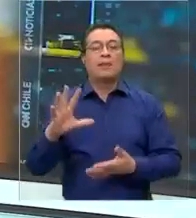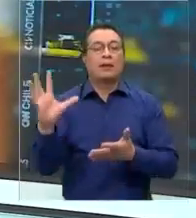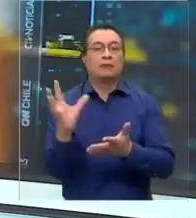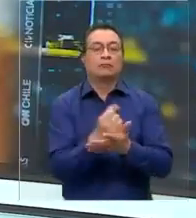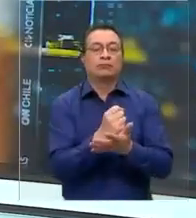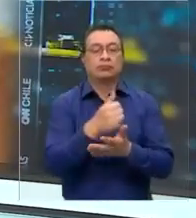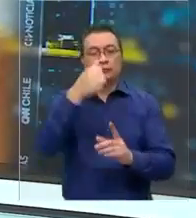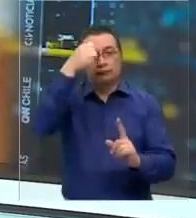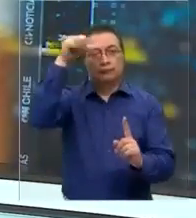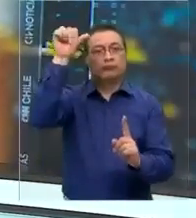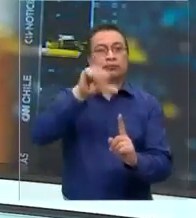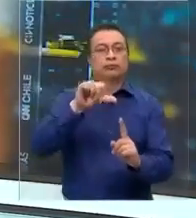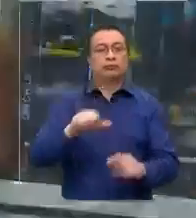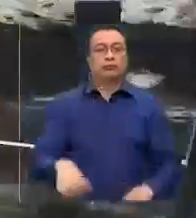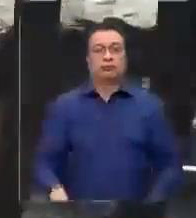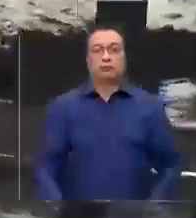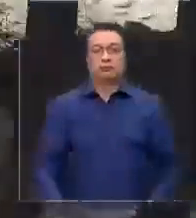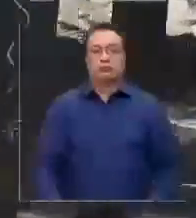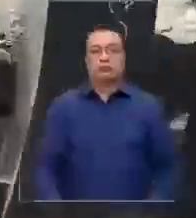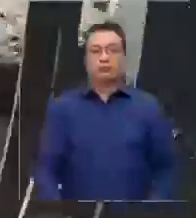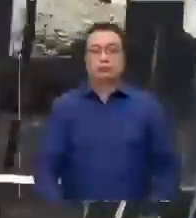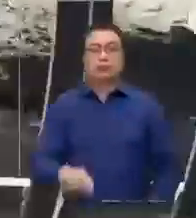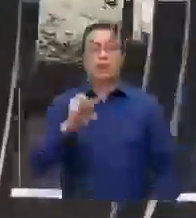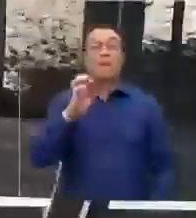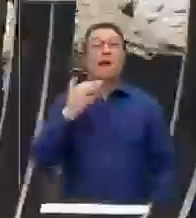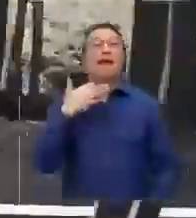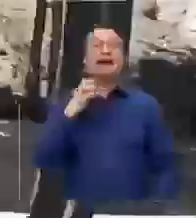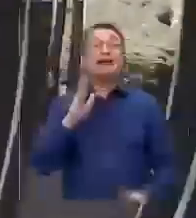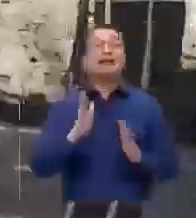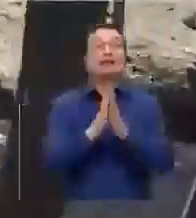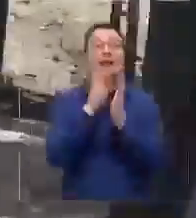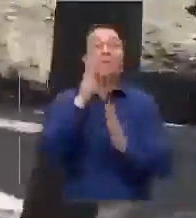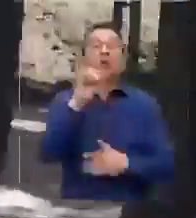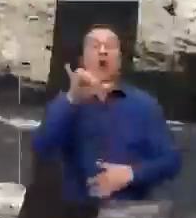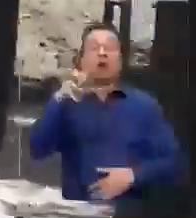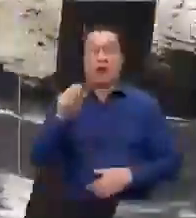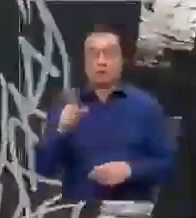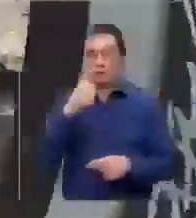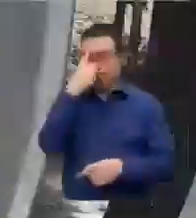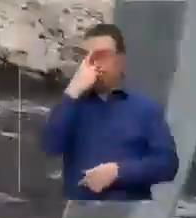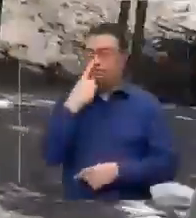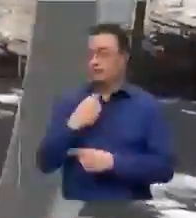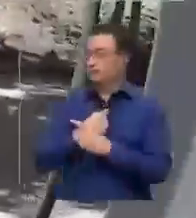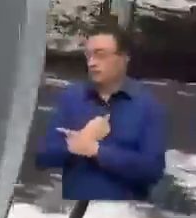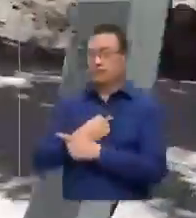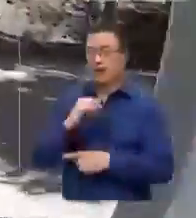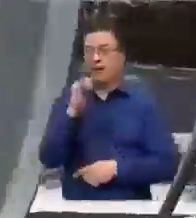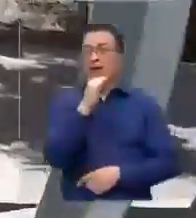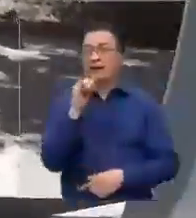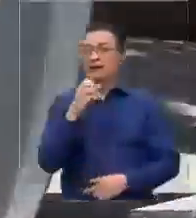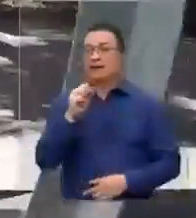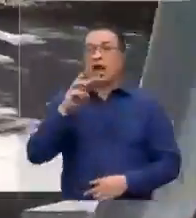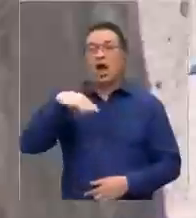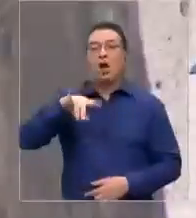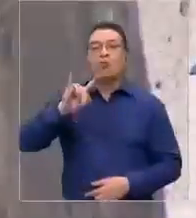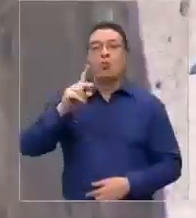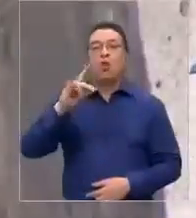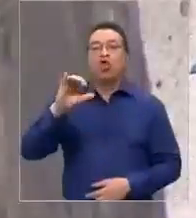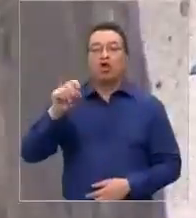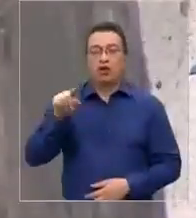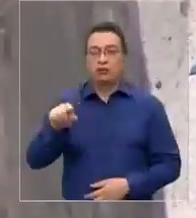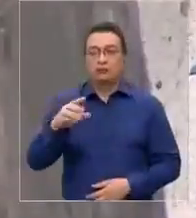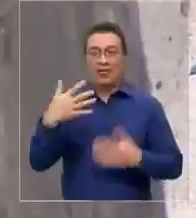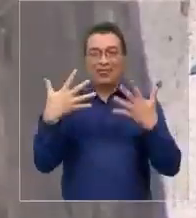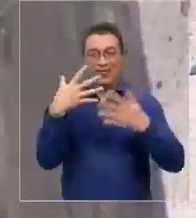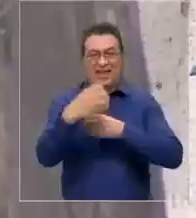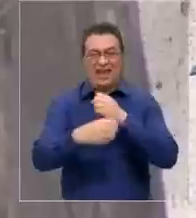una sentencia. En el Parque San Borja continúa intacta la animita de Daniel Zamudio, aun cuando ya se cumplen 10 años